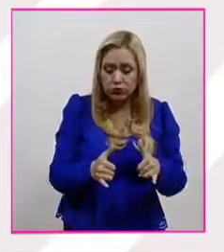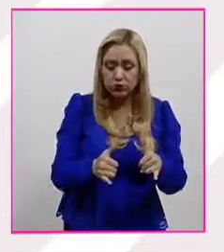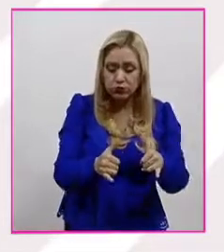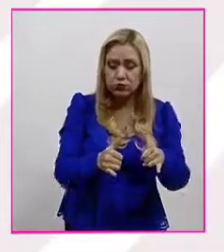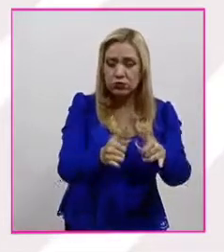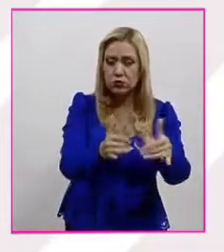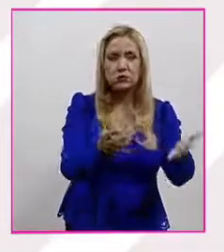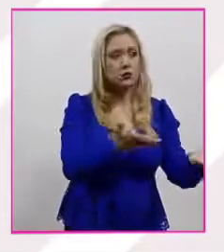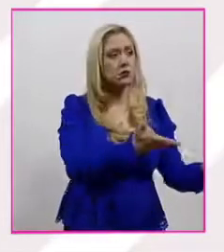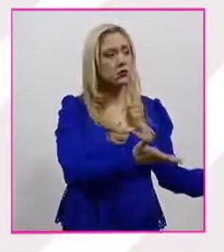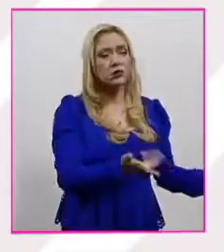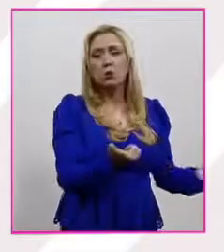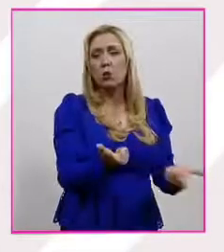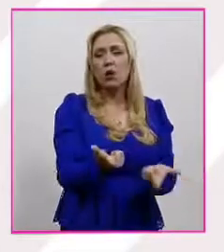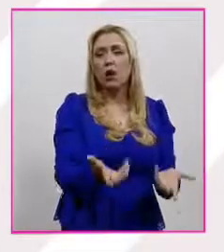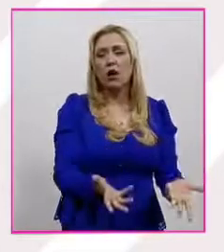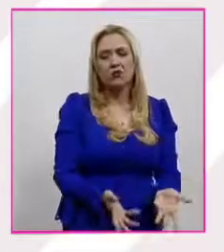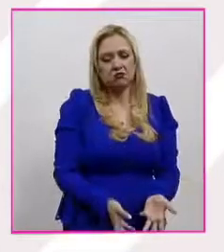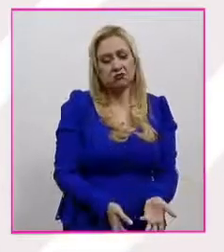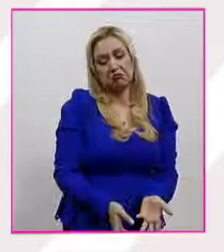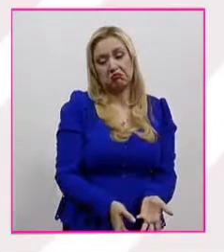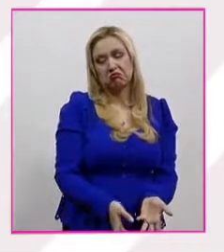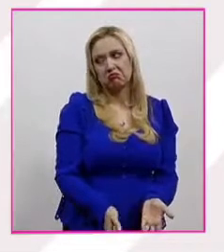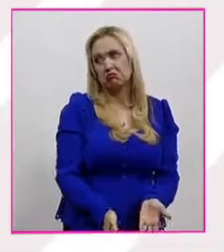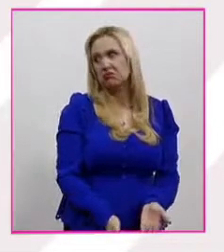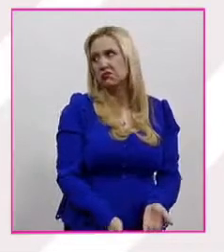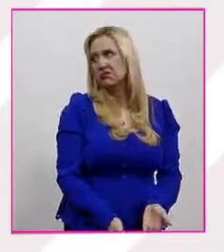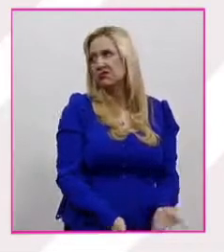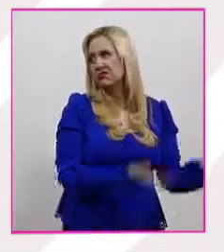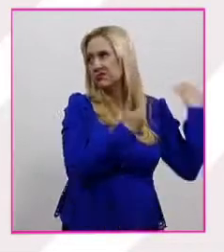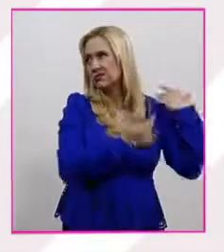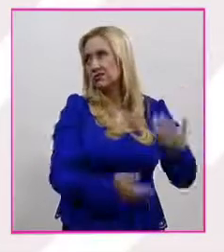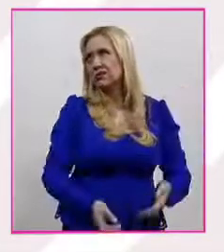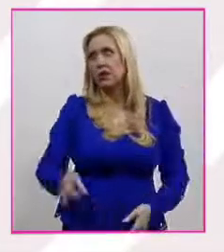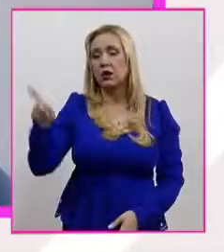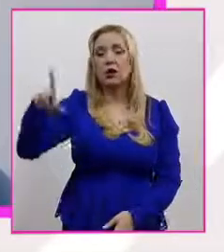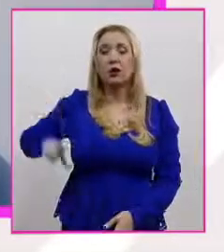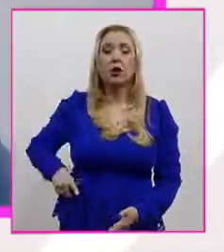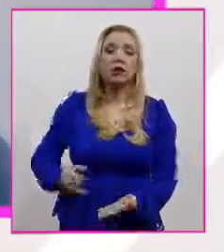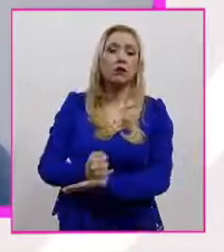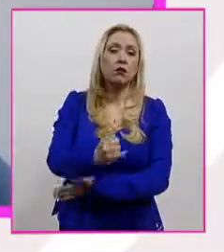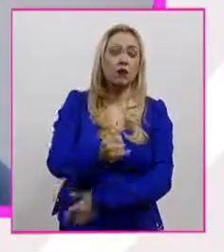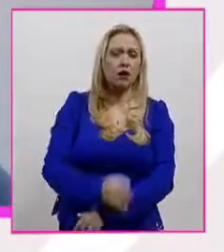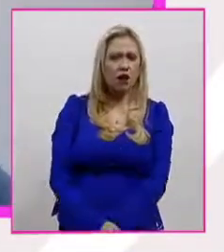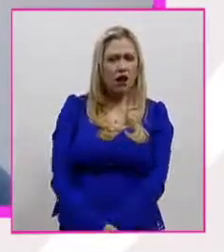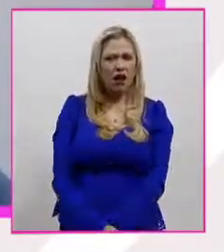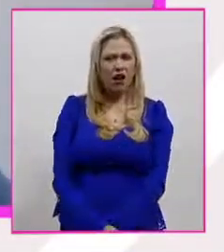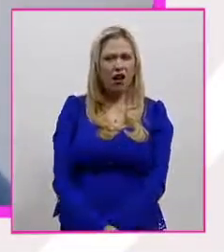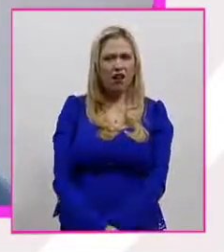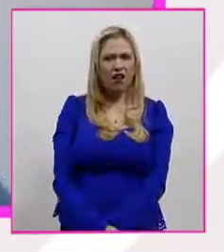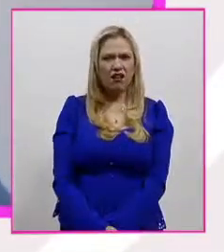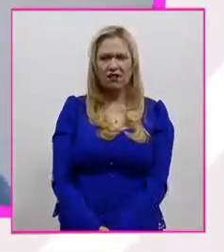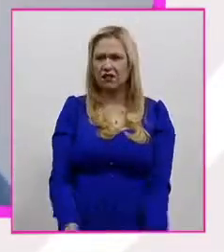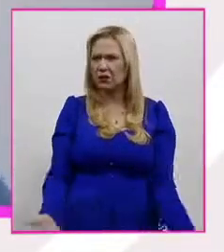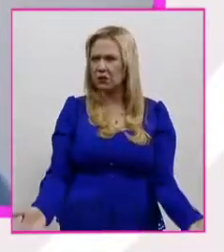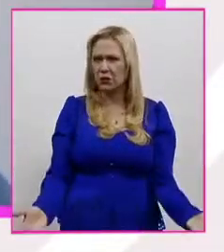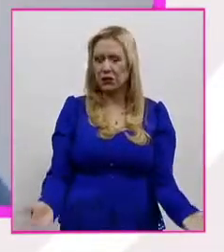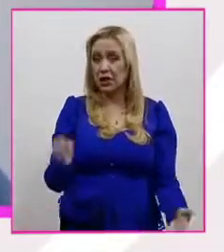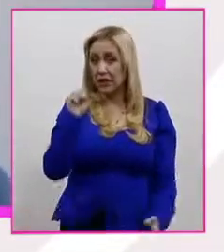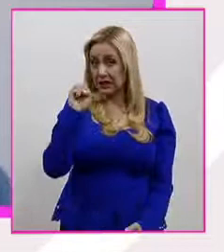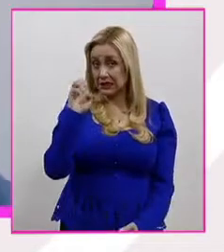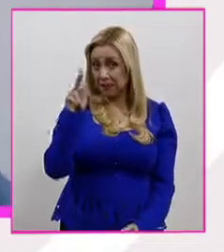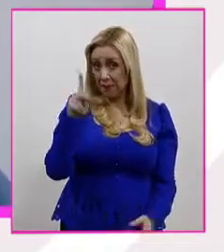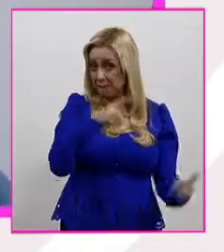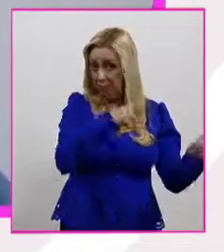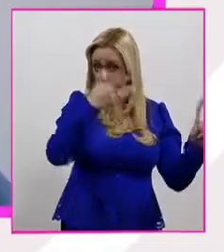sea empujada contra el margen por decisiones de política pública, ¿no? Entonces, no es que la SEP no tenga los datos, esto viene